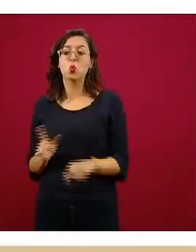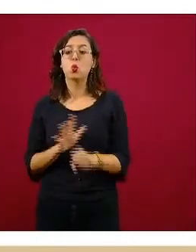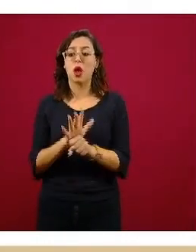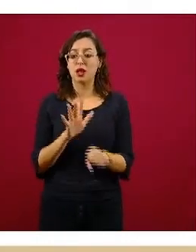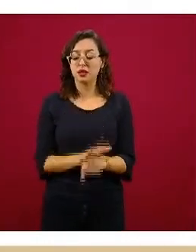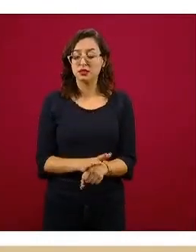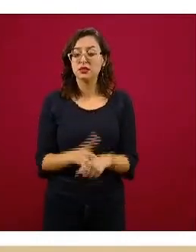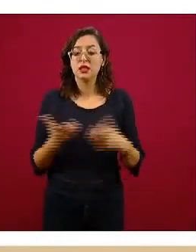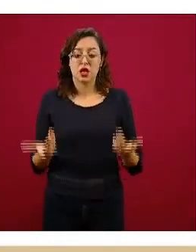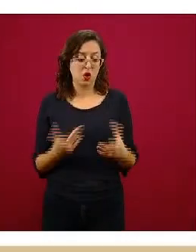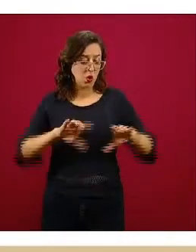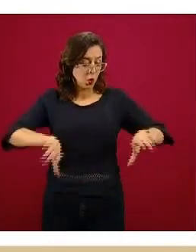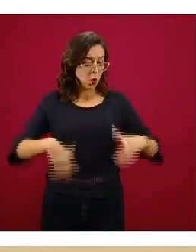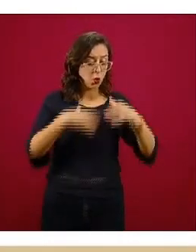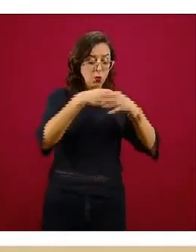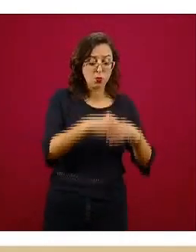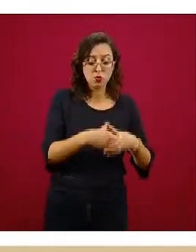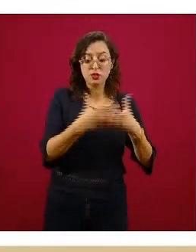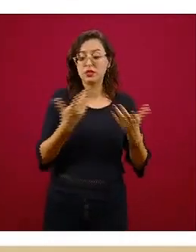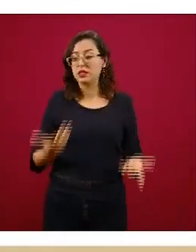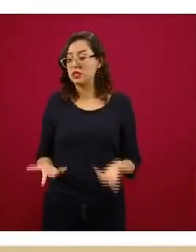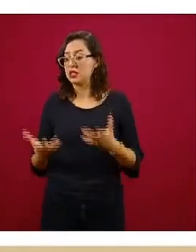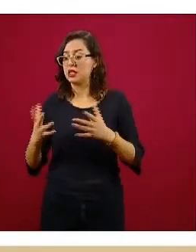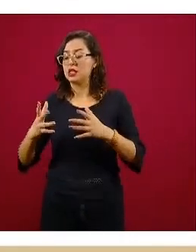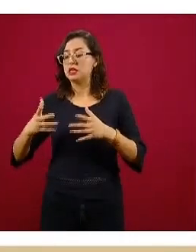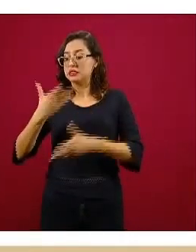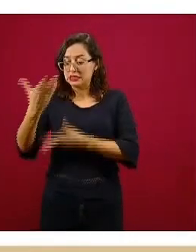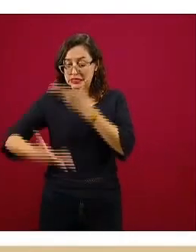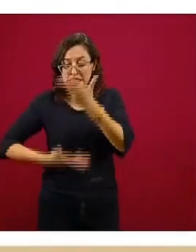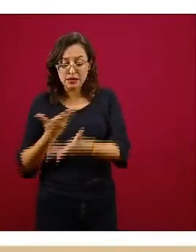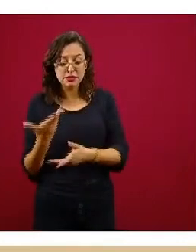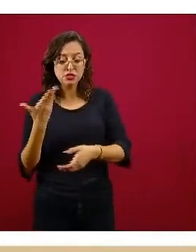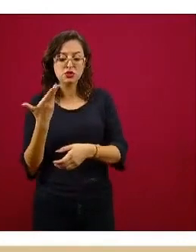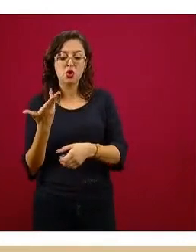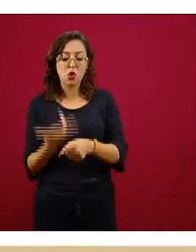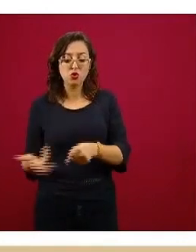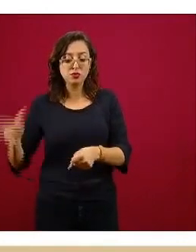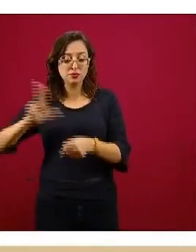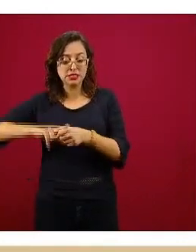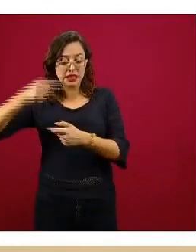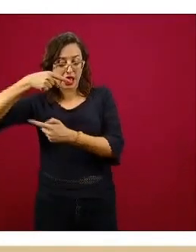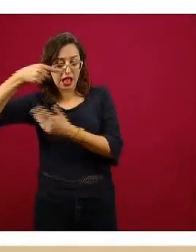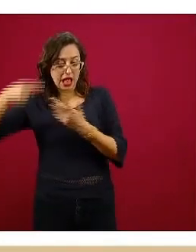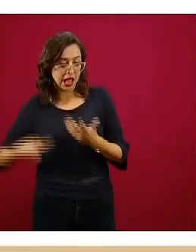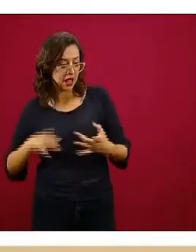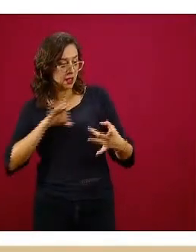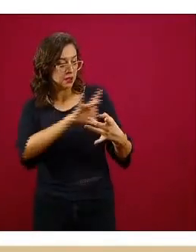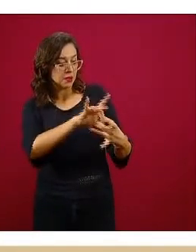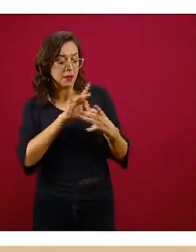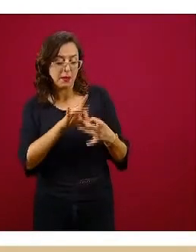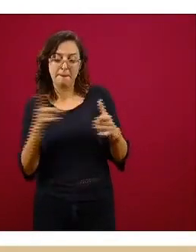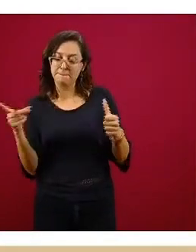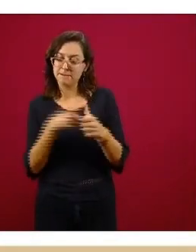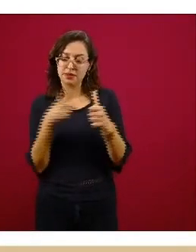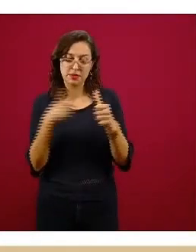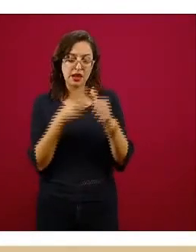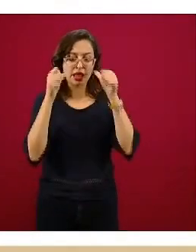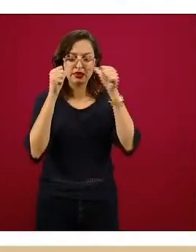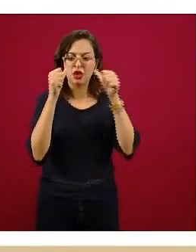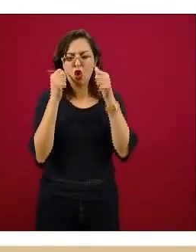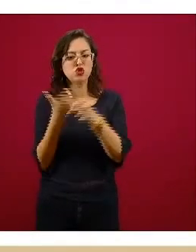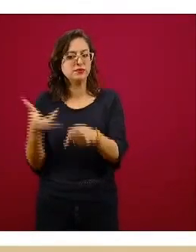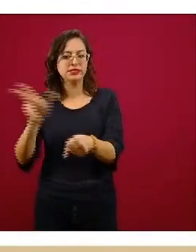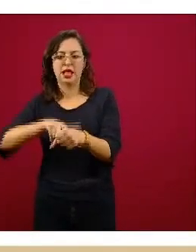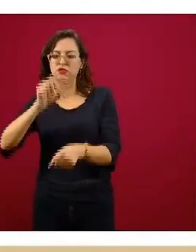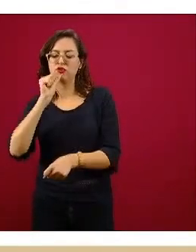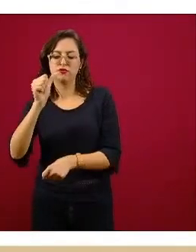trata de acercar tanto la comunidad, la red integrada de servicios hospitalarios, pero donde el pivote sea el primer nivel de atención, y así lo